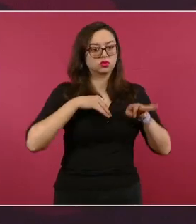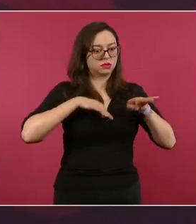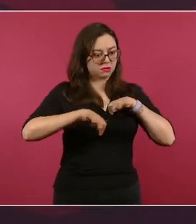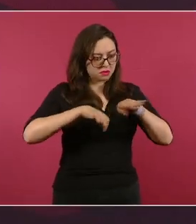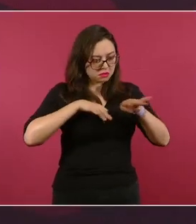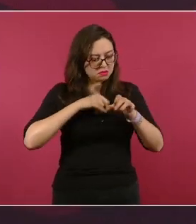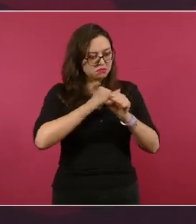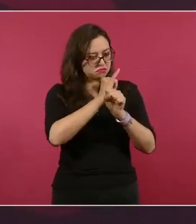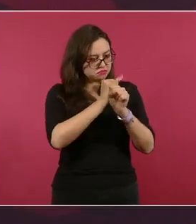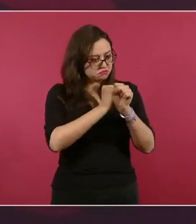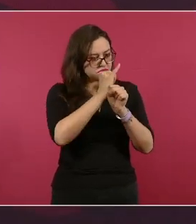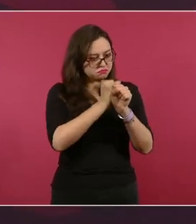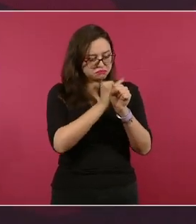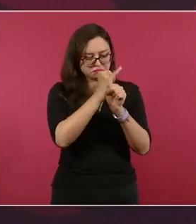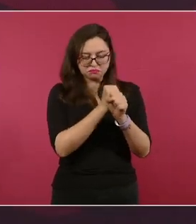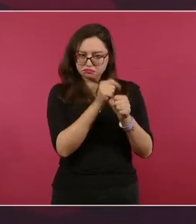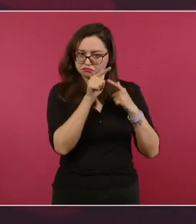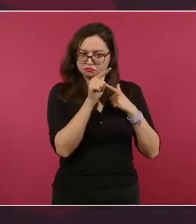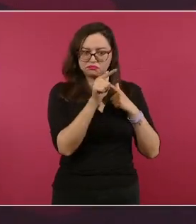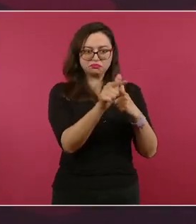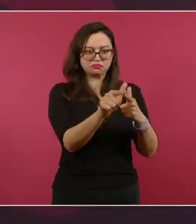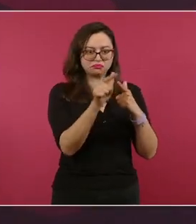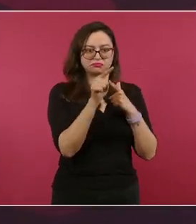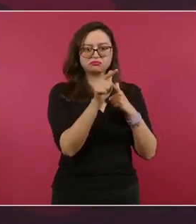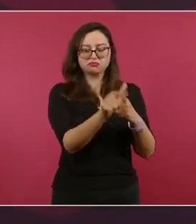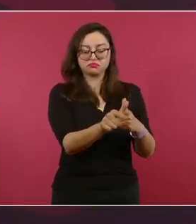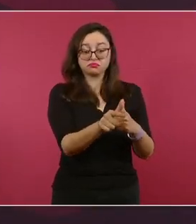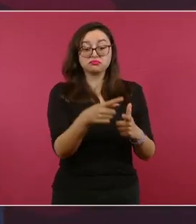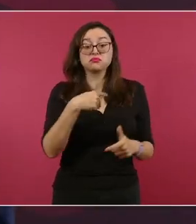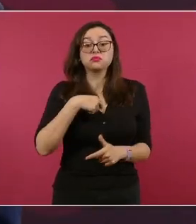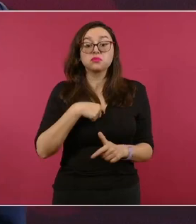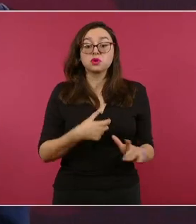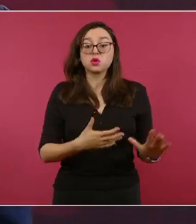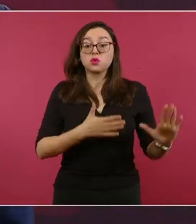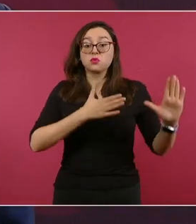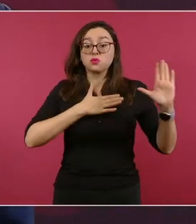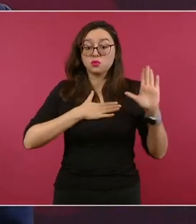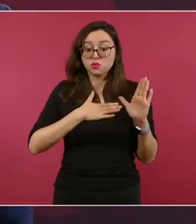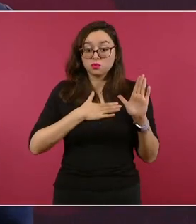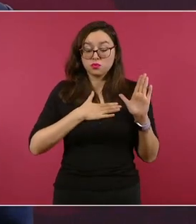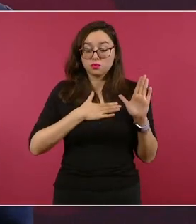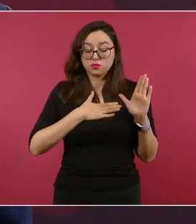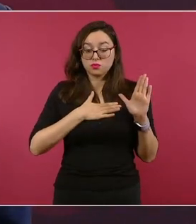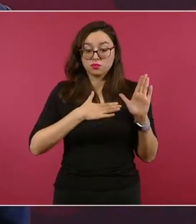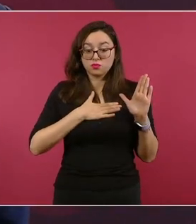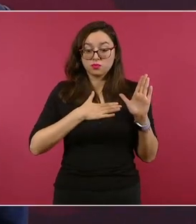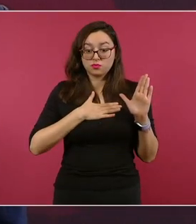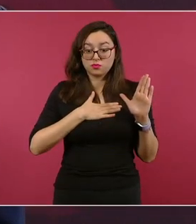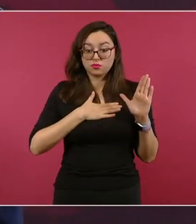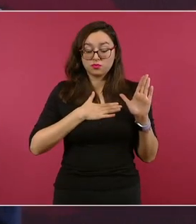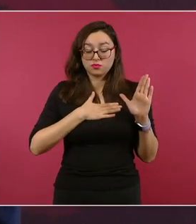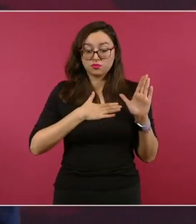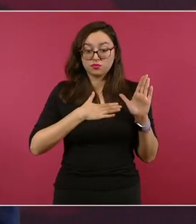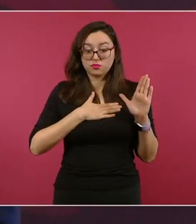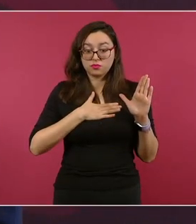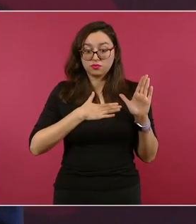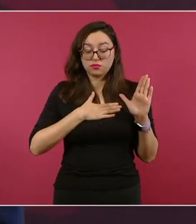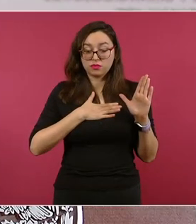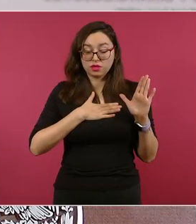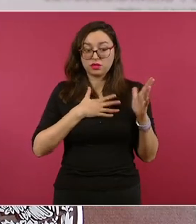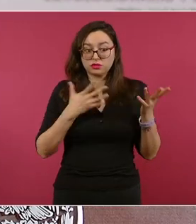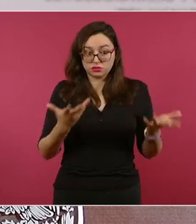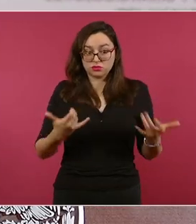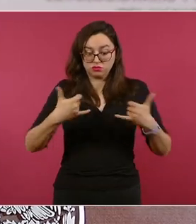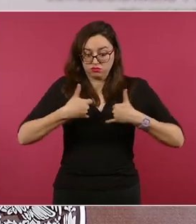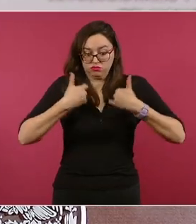investigando, haciendo lo que nos corresponde, porque he hecho el compromiso de saber